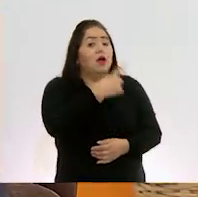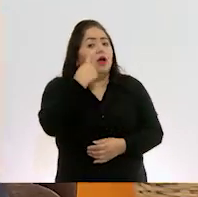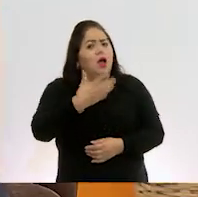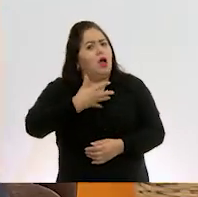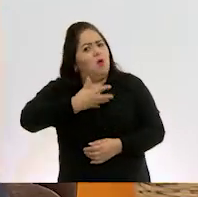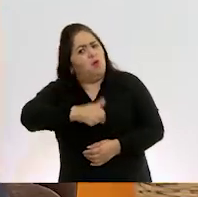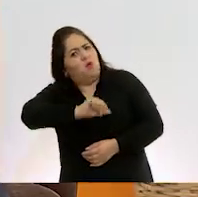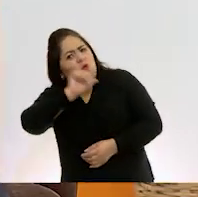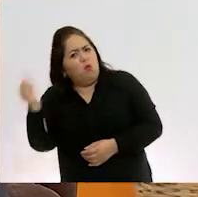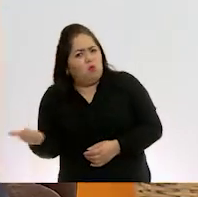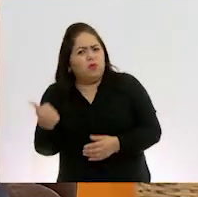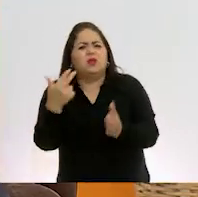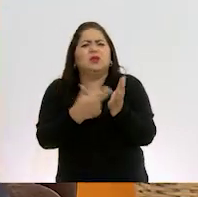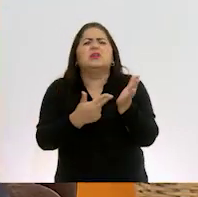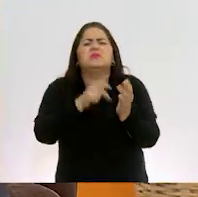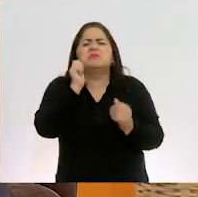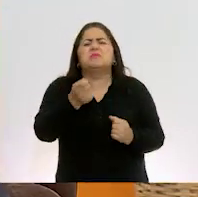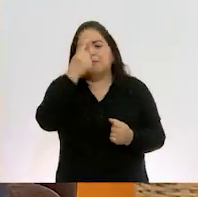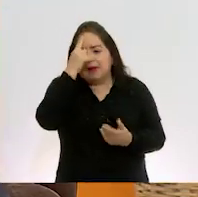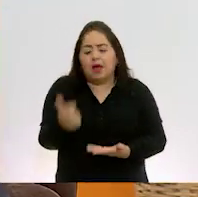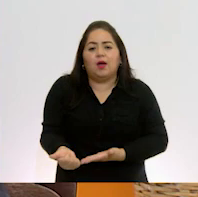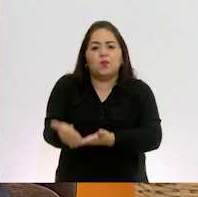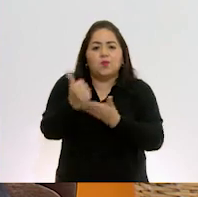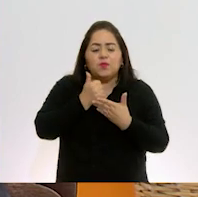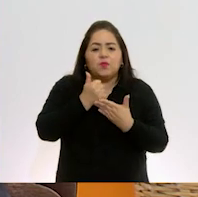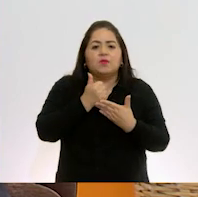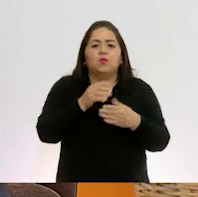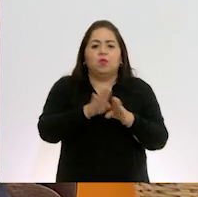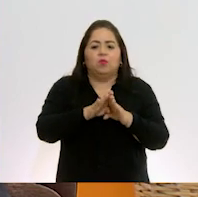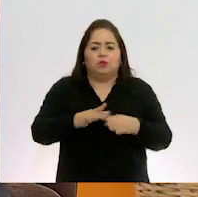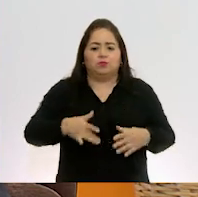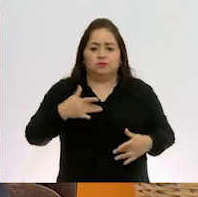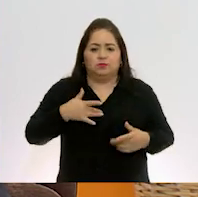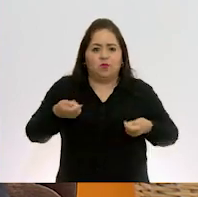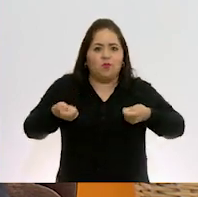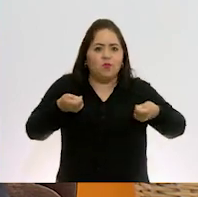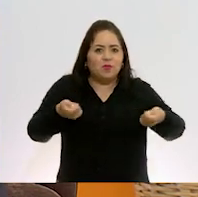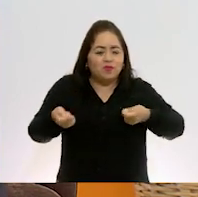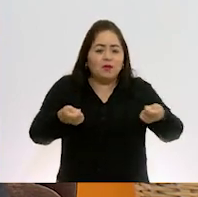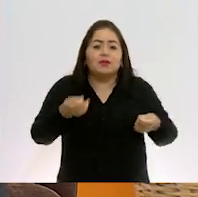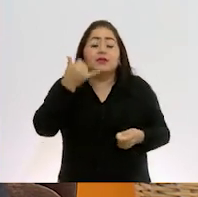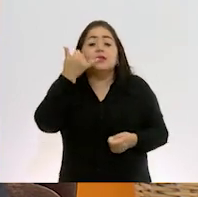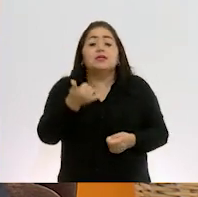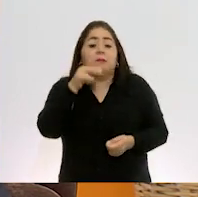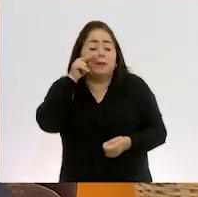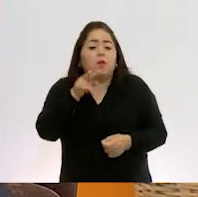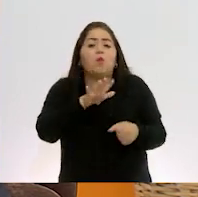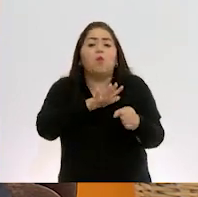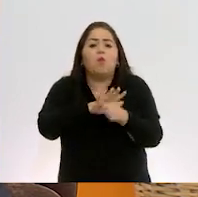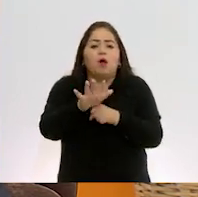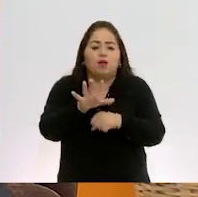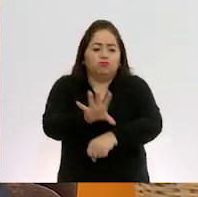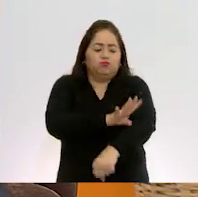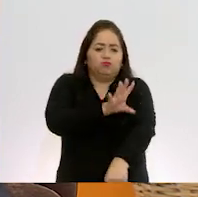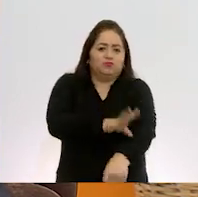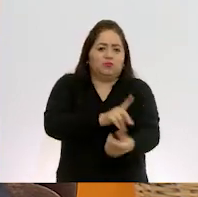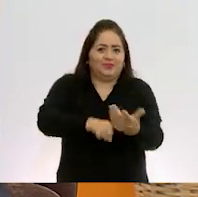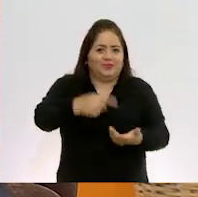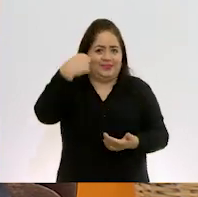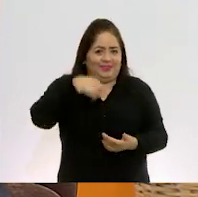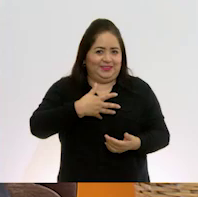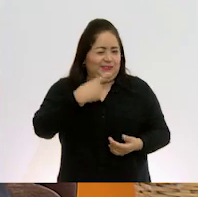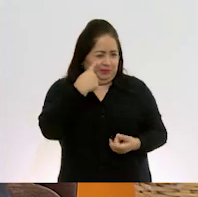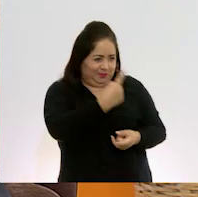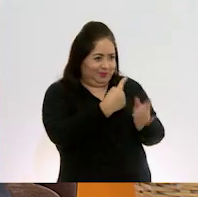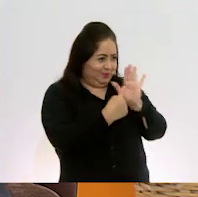otro tipo de herramientas que nos puede ayudar a medir esas emociones y a ver en qué nivel de energía nos encontramos. ¿Te parece